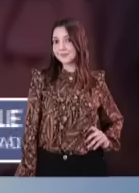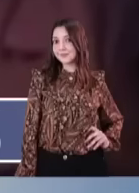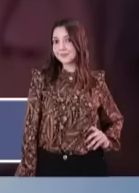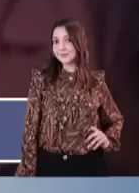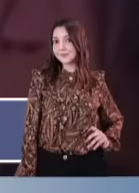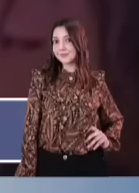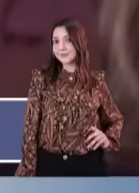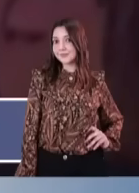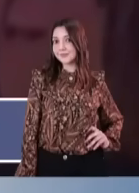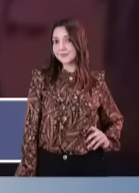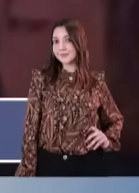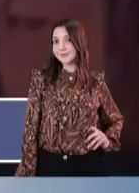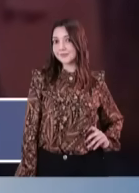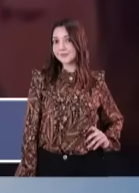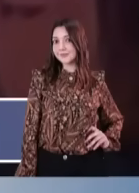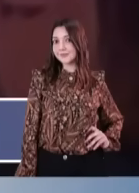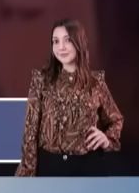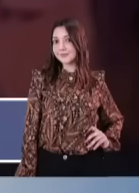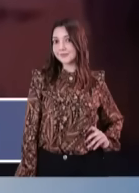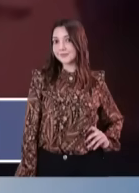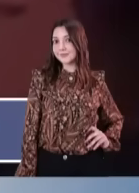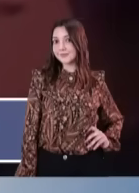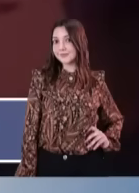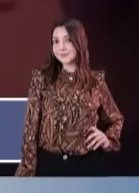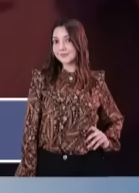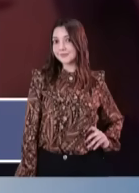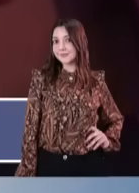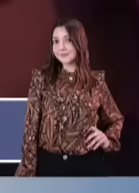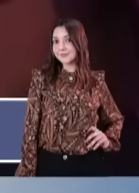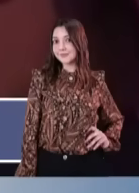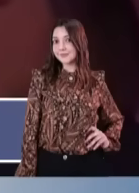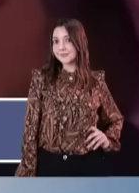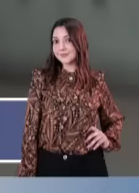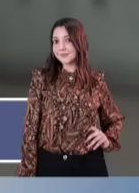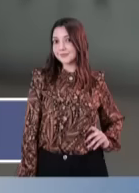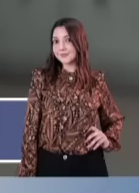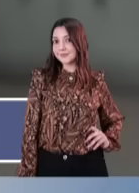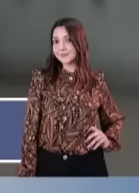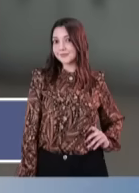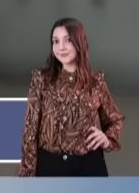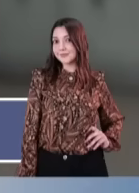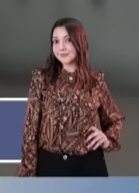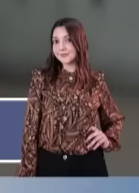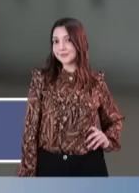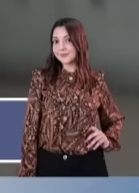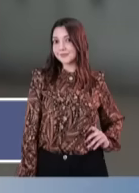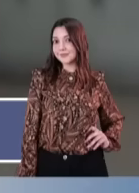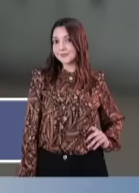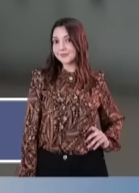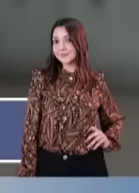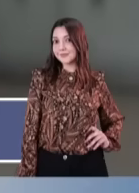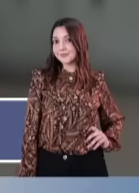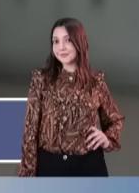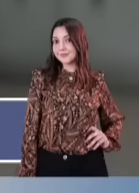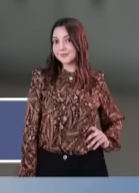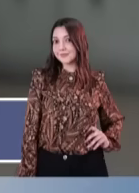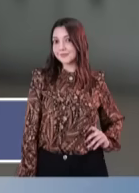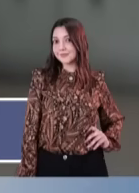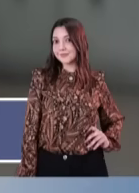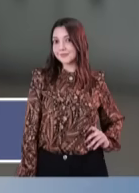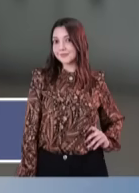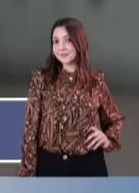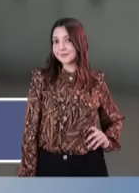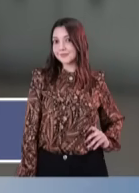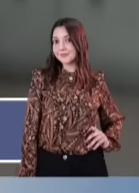Miguel Crispi. Cuando se conoce el caso Audios en relación al Servicio de Impuestos Internos, Crispi decide removerlo del cargo,